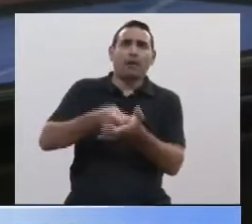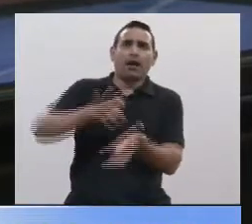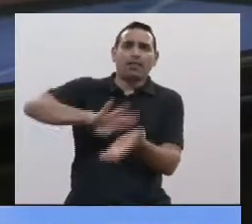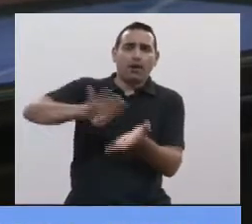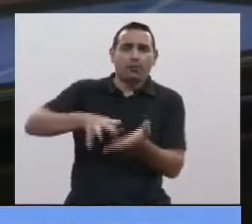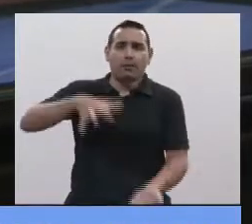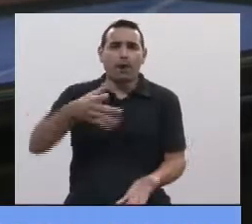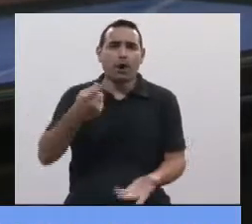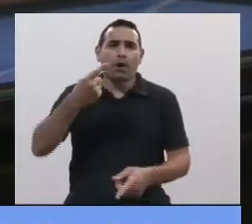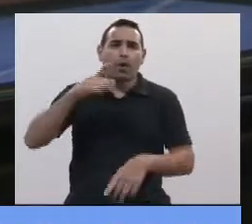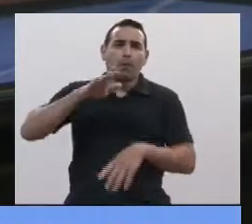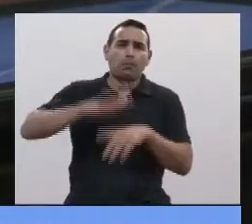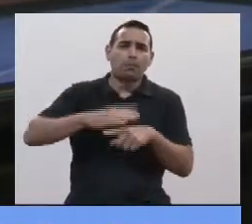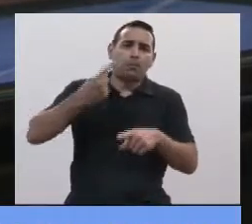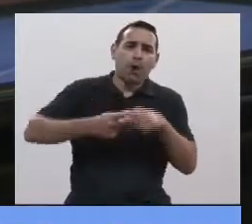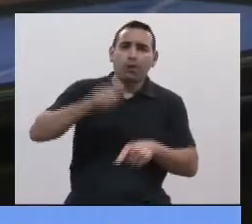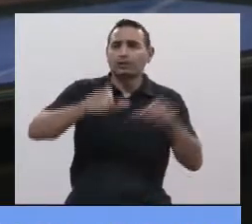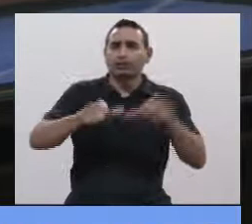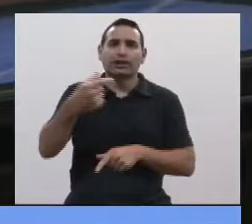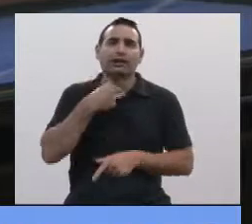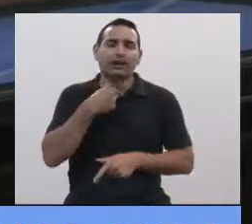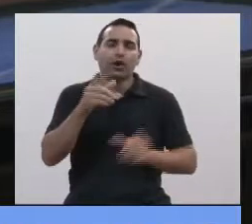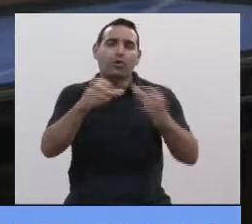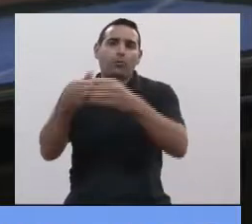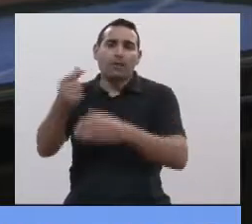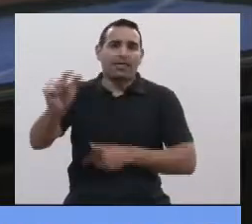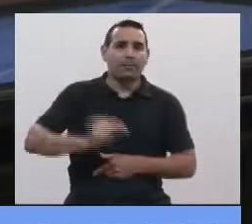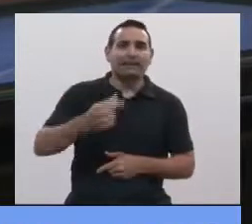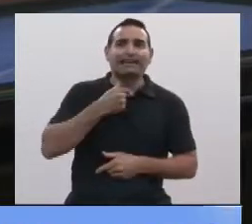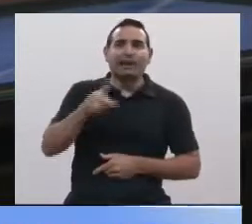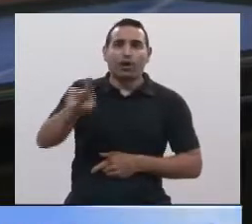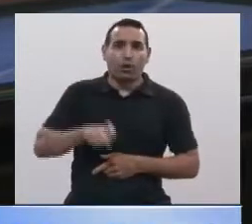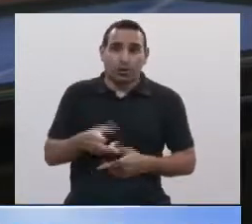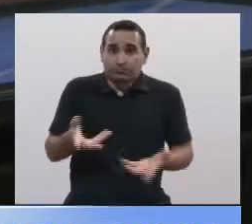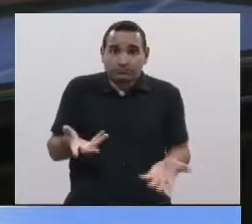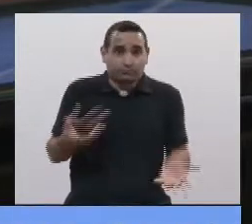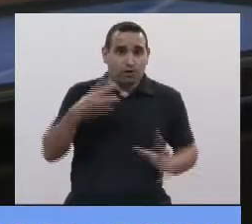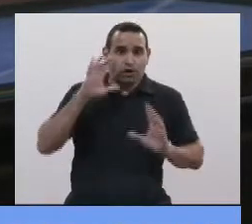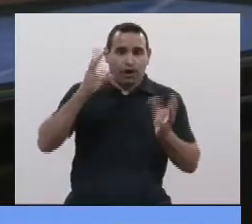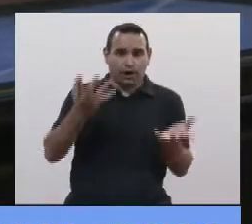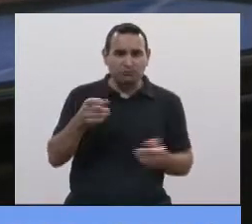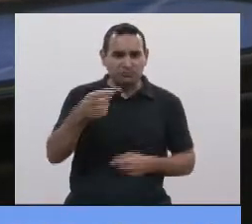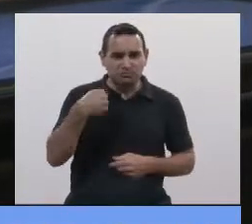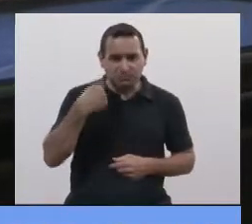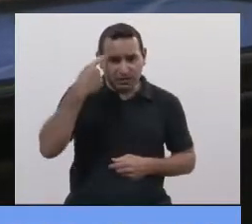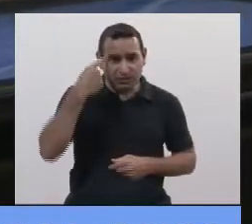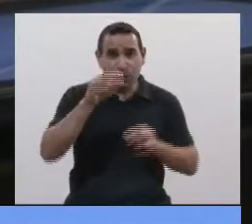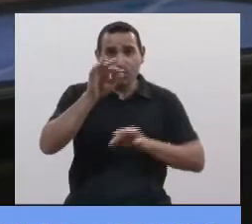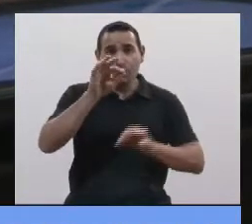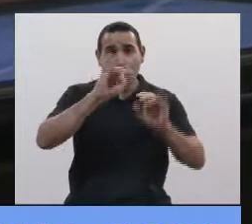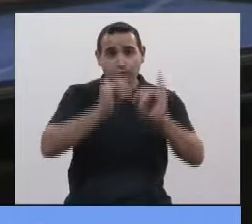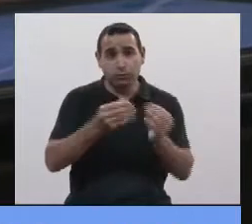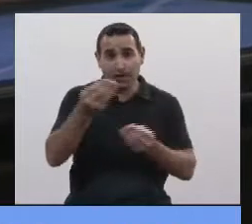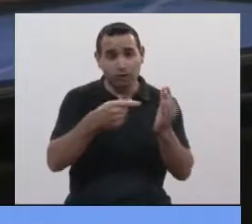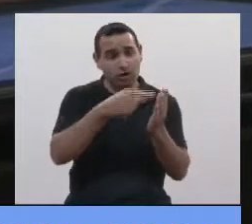los acreedores de querer cobrar. Yo digo que este presupuesto me da